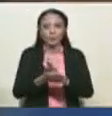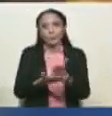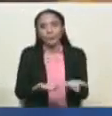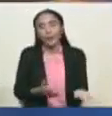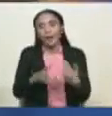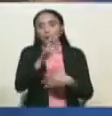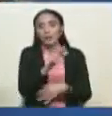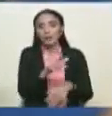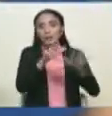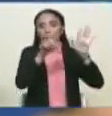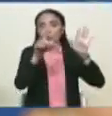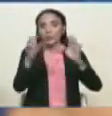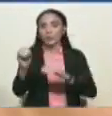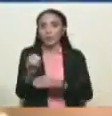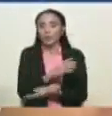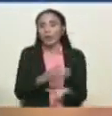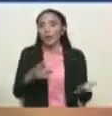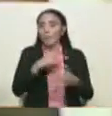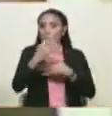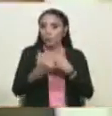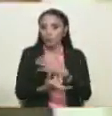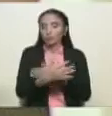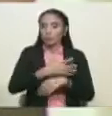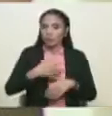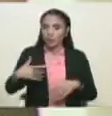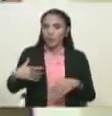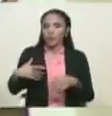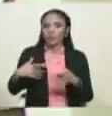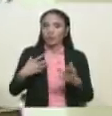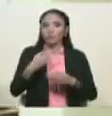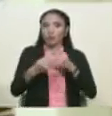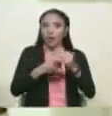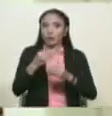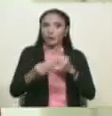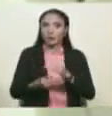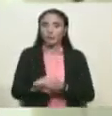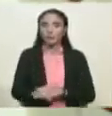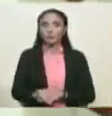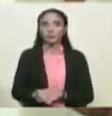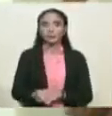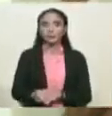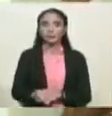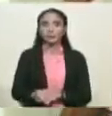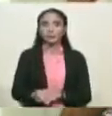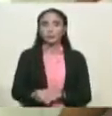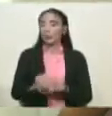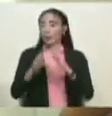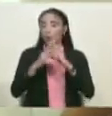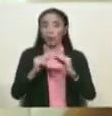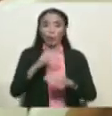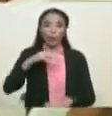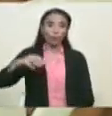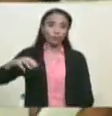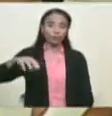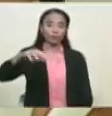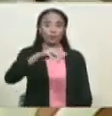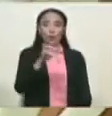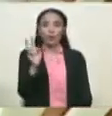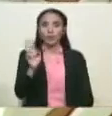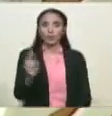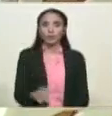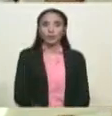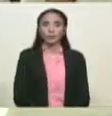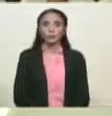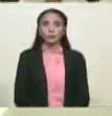360 proyectos que han venido de la base, desde la base, en toda la geografía nacional. Esto se